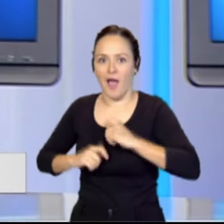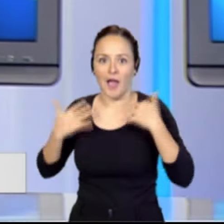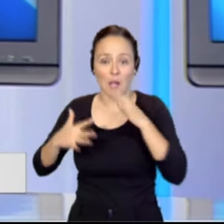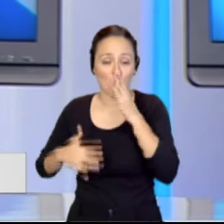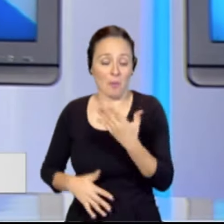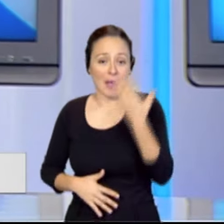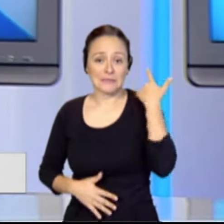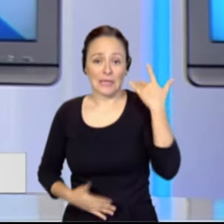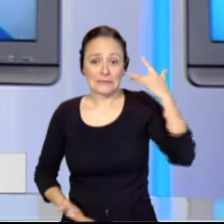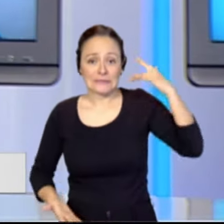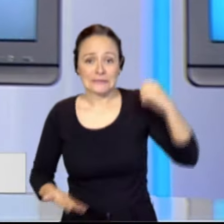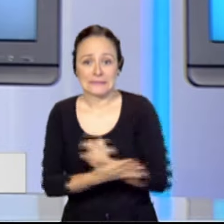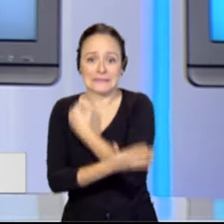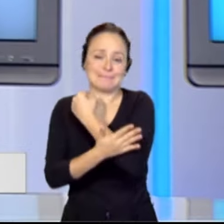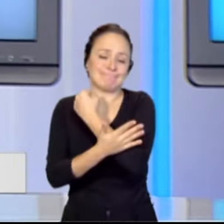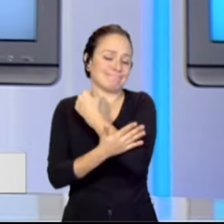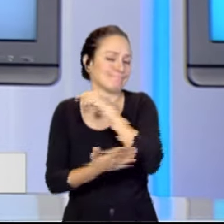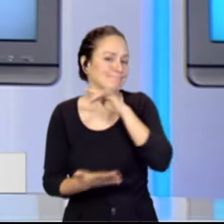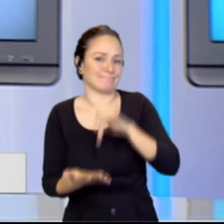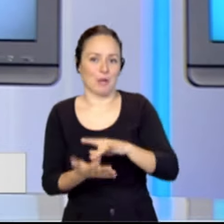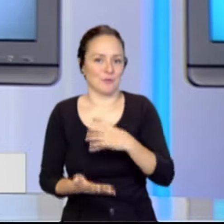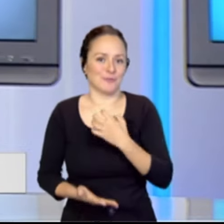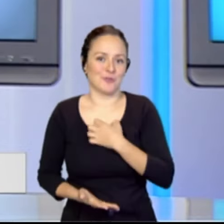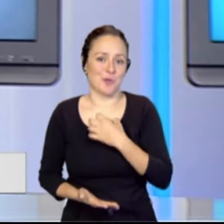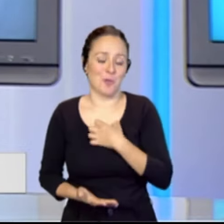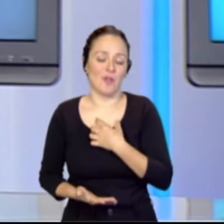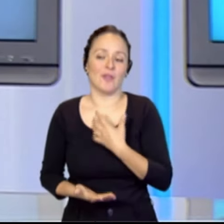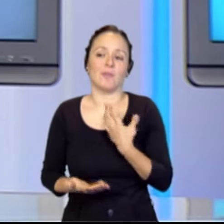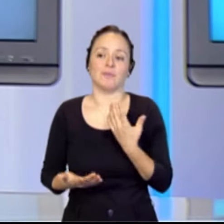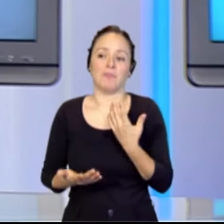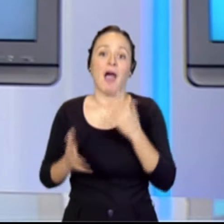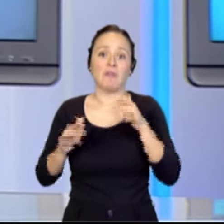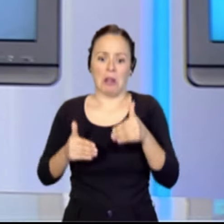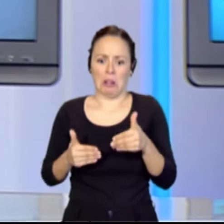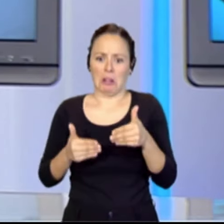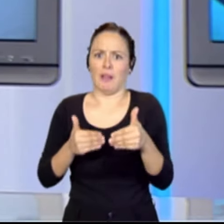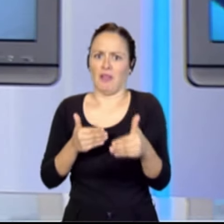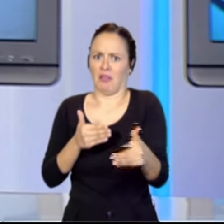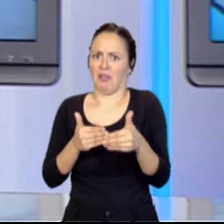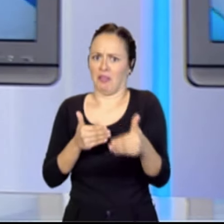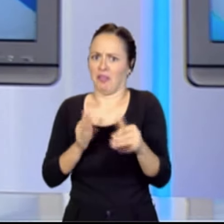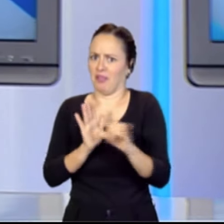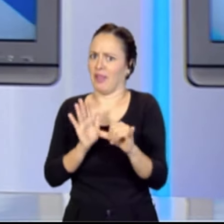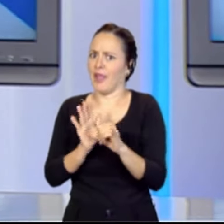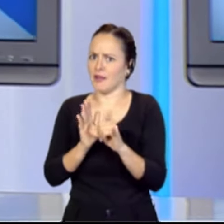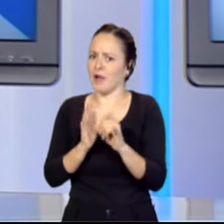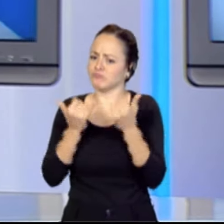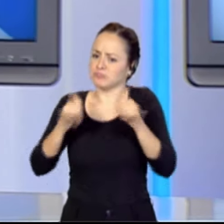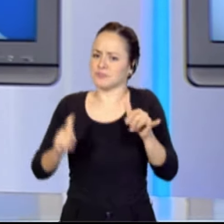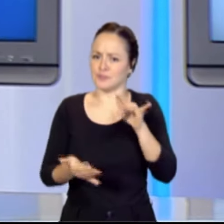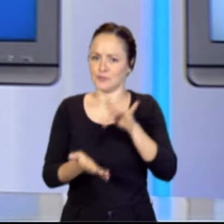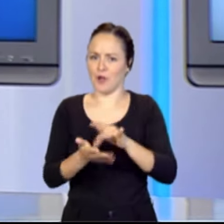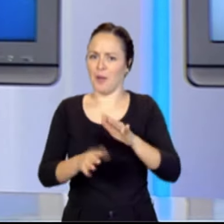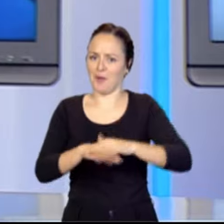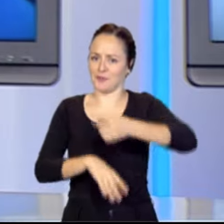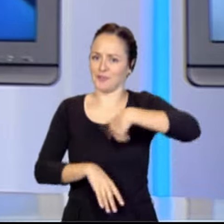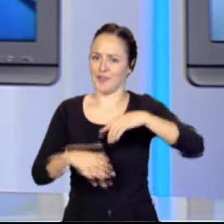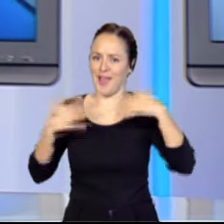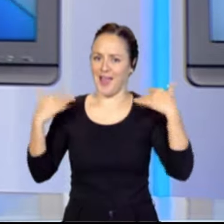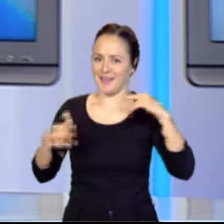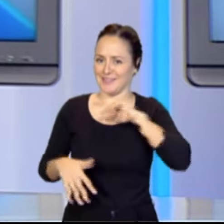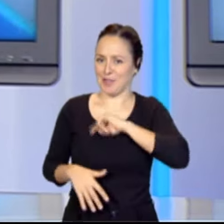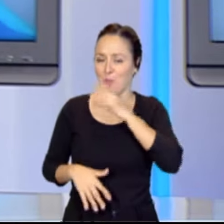que fue la no poder celebrarlo el sábado pasado poder celebrarla con Tan pronto con tanta prontitud pero nosotros una alegría poder ser por fin poder celebrar